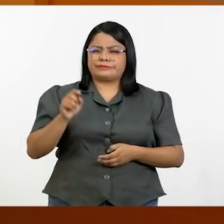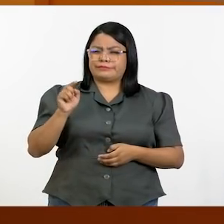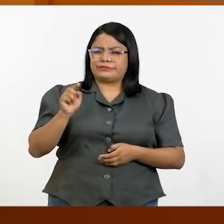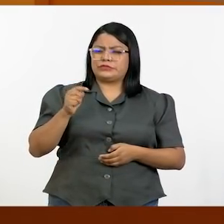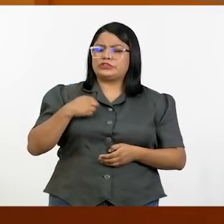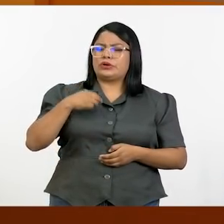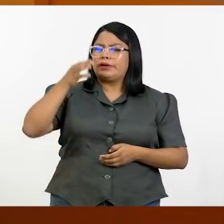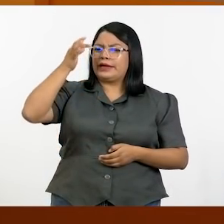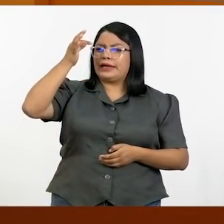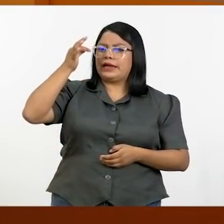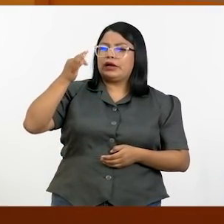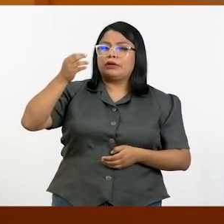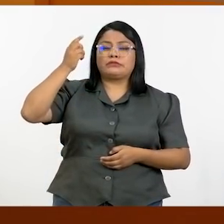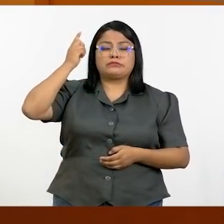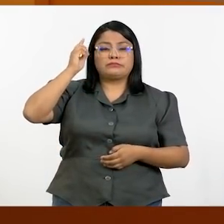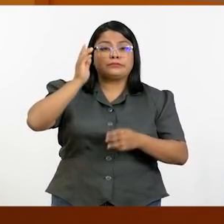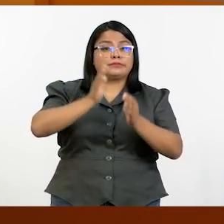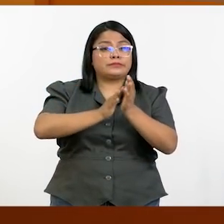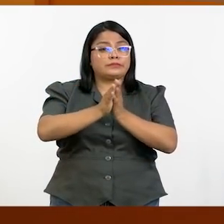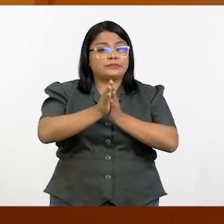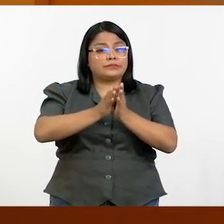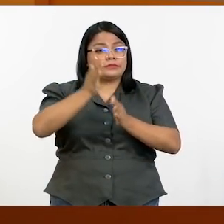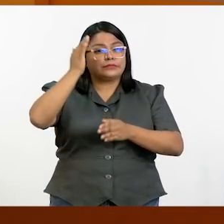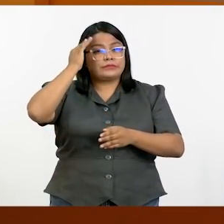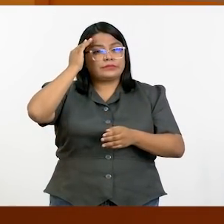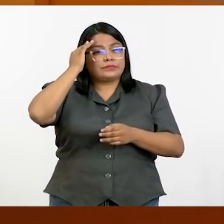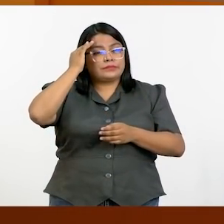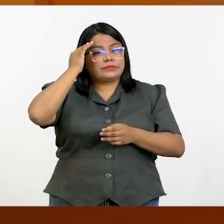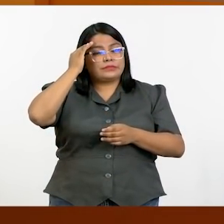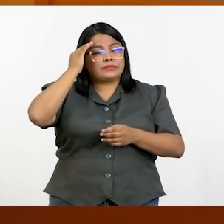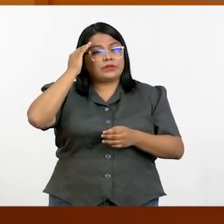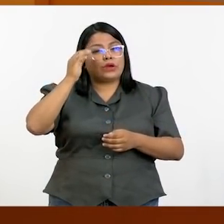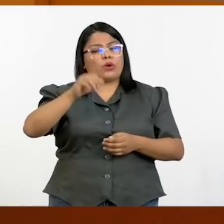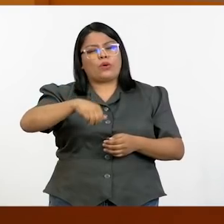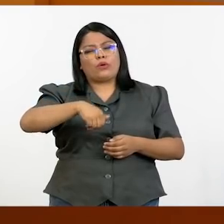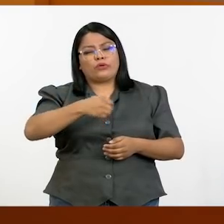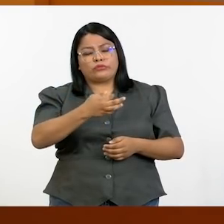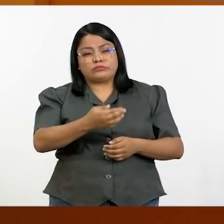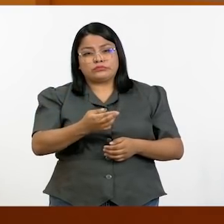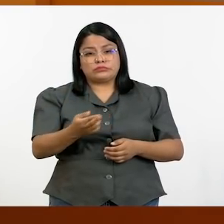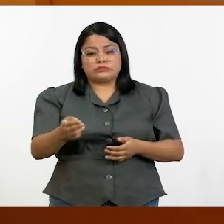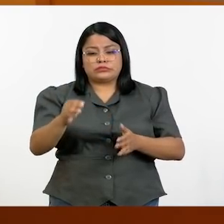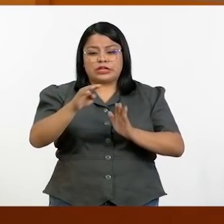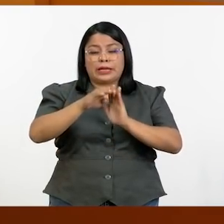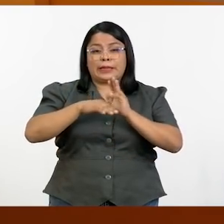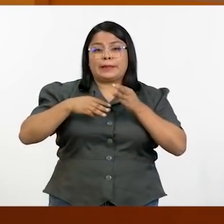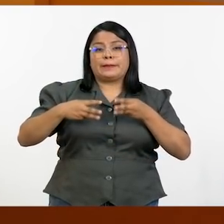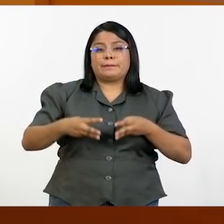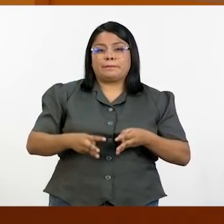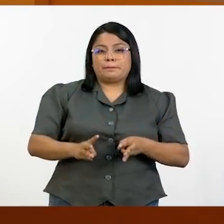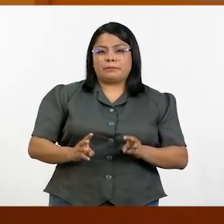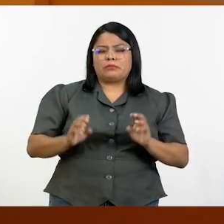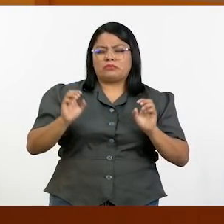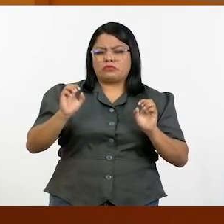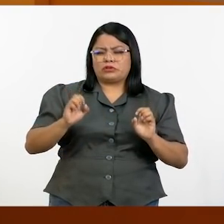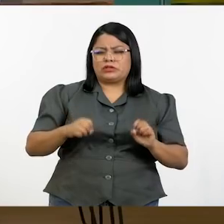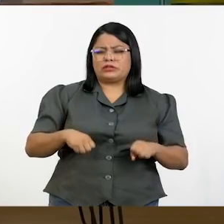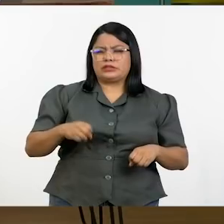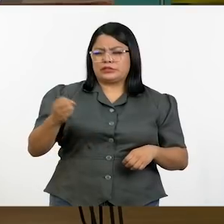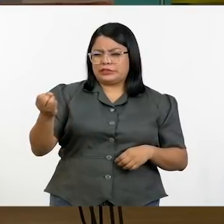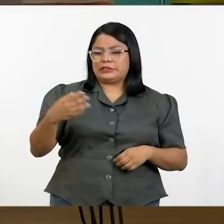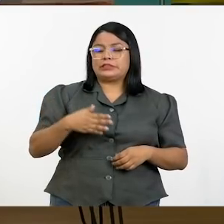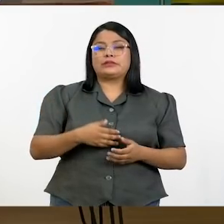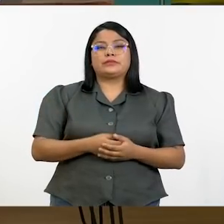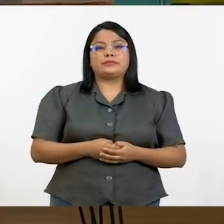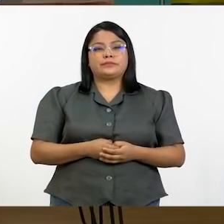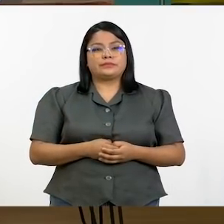Esmeralda, yo creo que a los docentes les interesa conocer acerca de otros recursos que se encuentran en la guía metodológica. ¿Qué puede mencionarnos